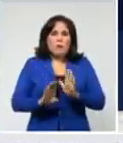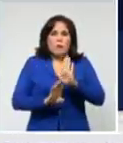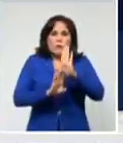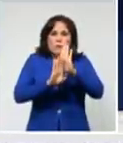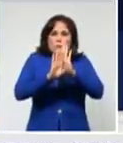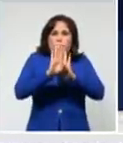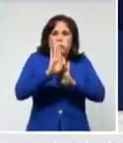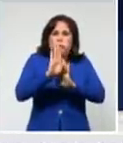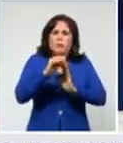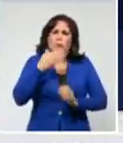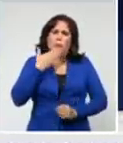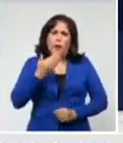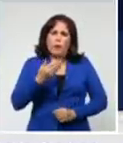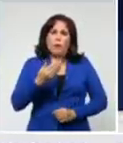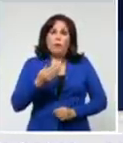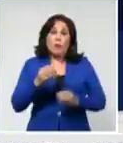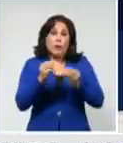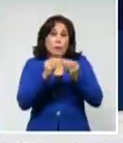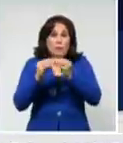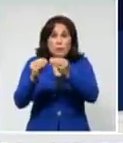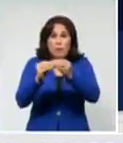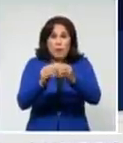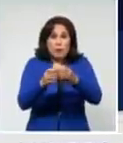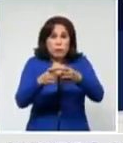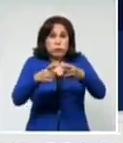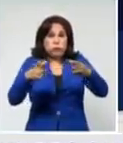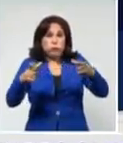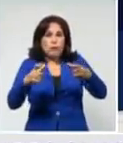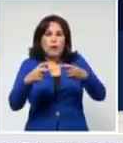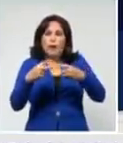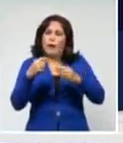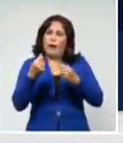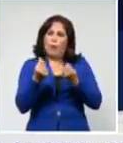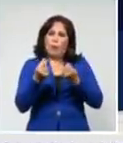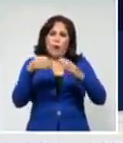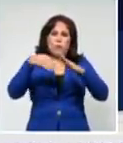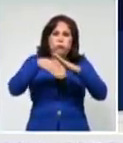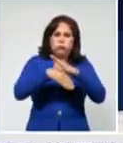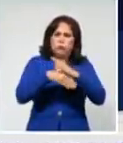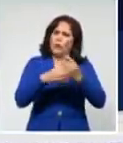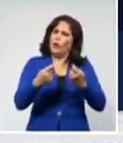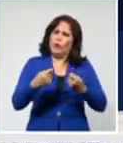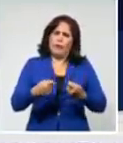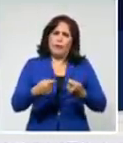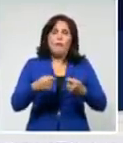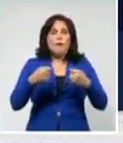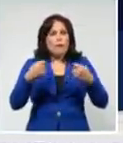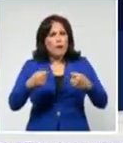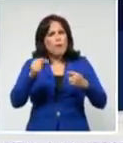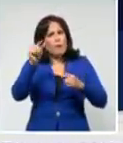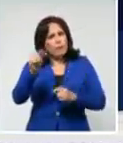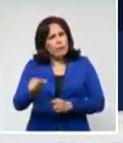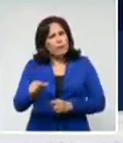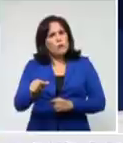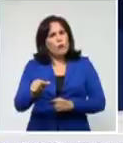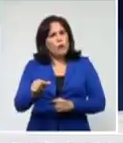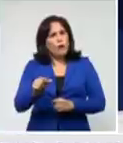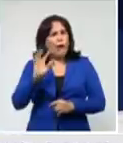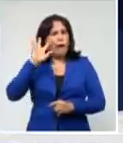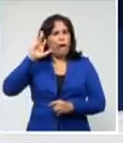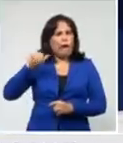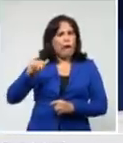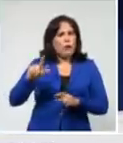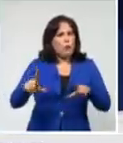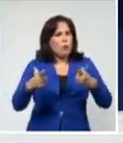necesitamos que esto se acabe de resolver, que no sigan habiendo personas negligentes,